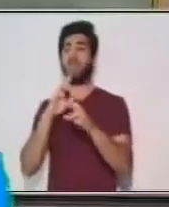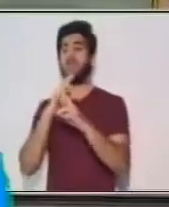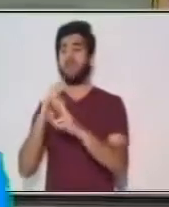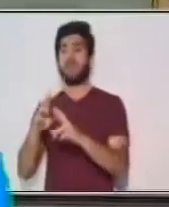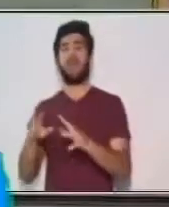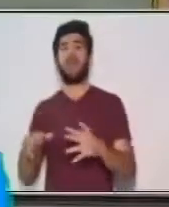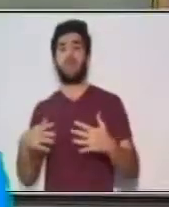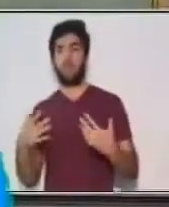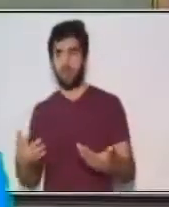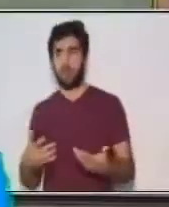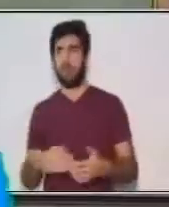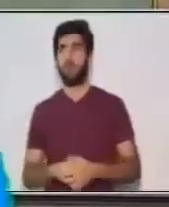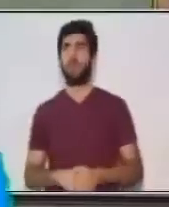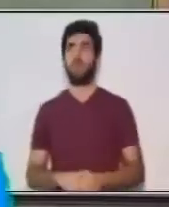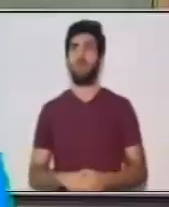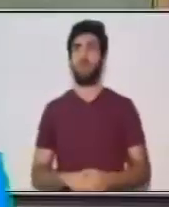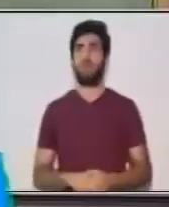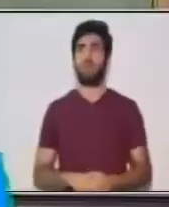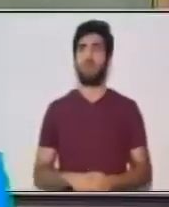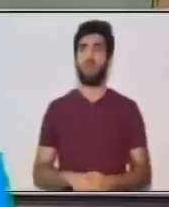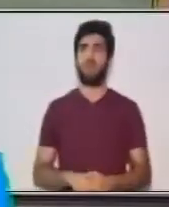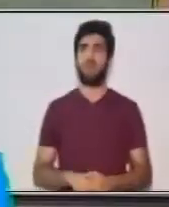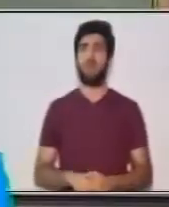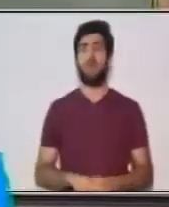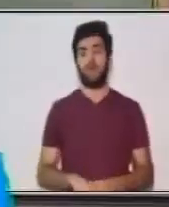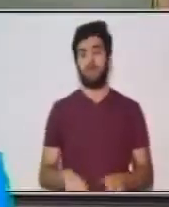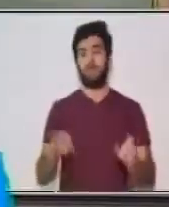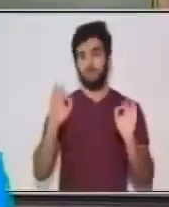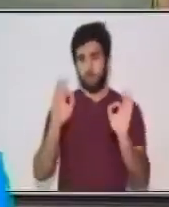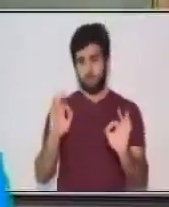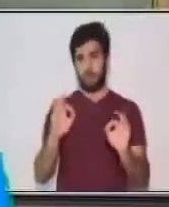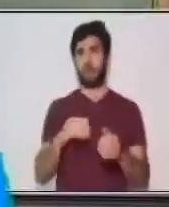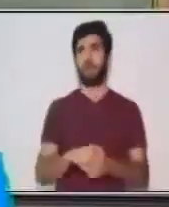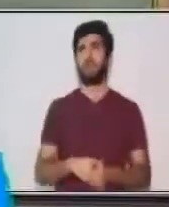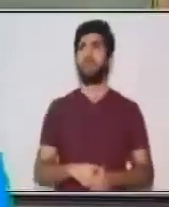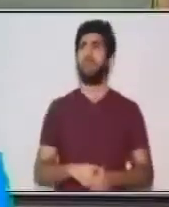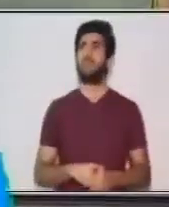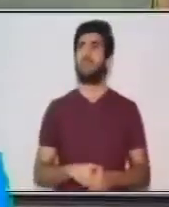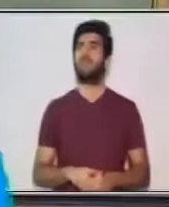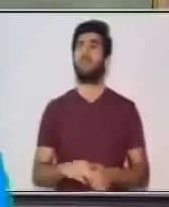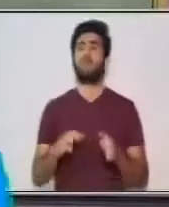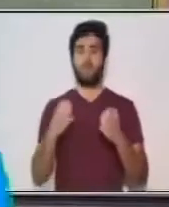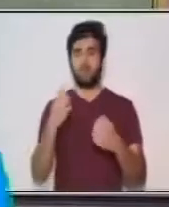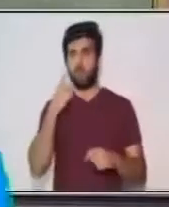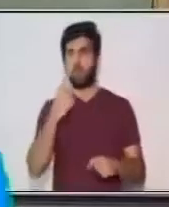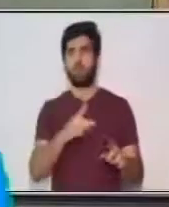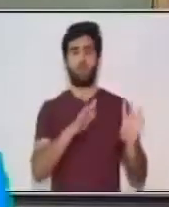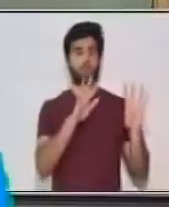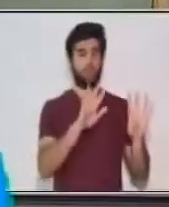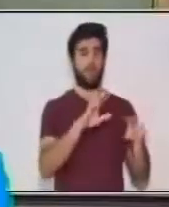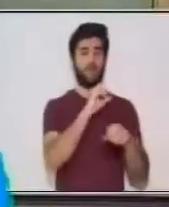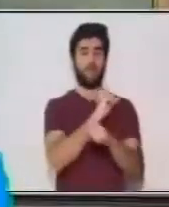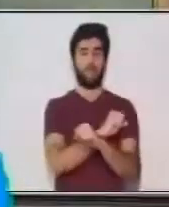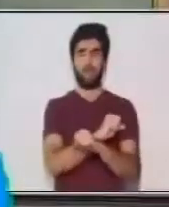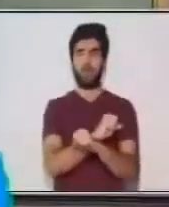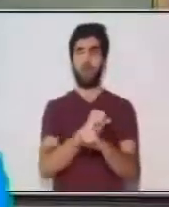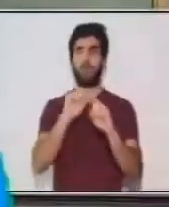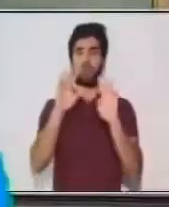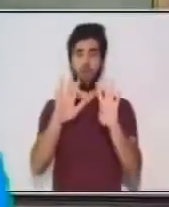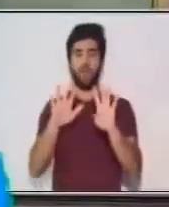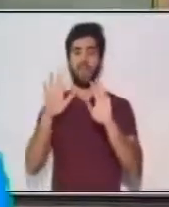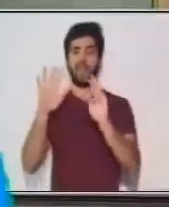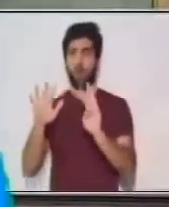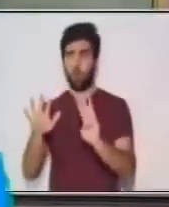de esa operación que se va a realizar. Entonces, tengo 9 por